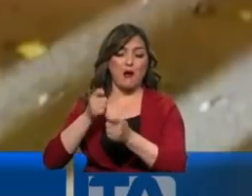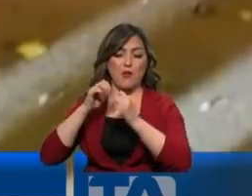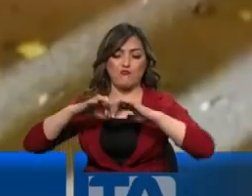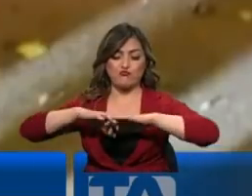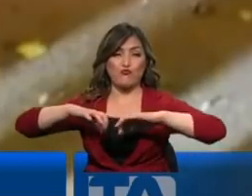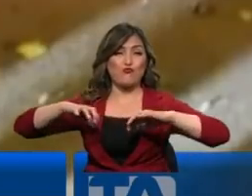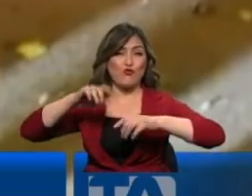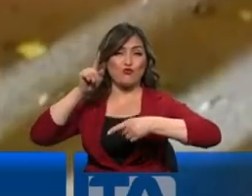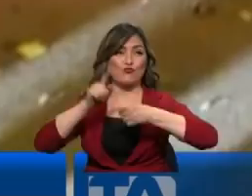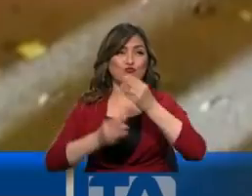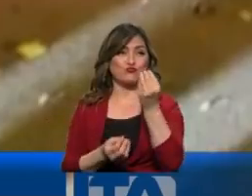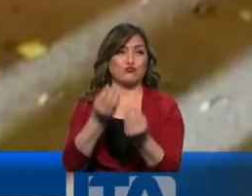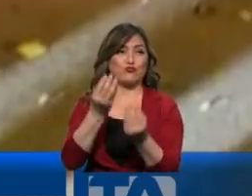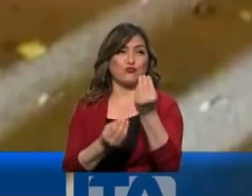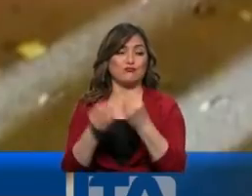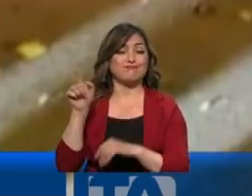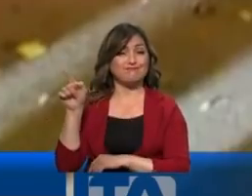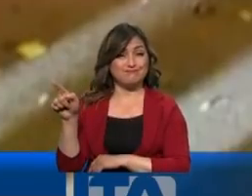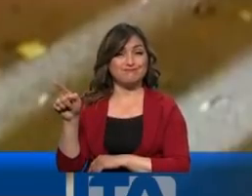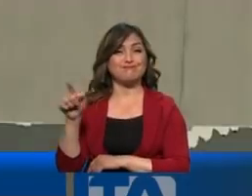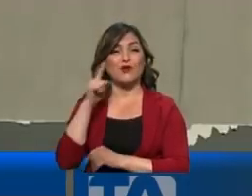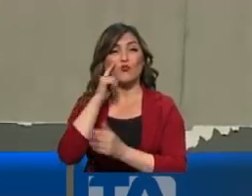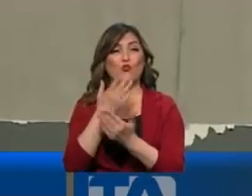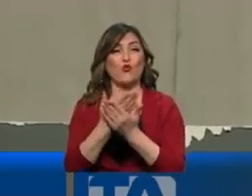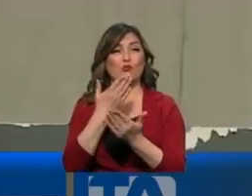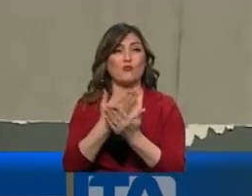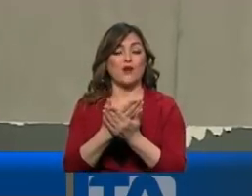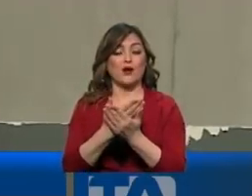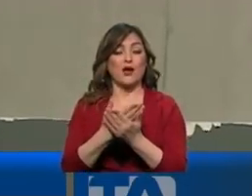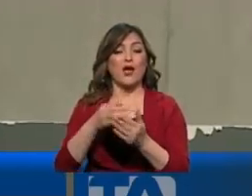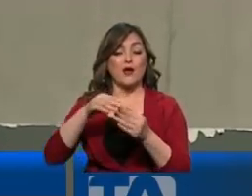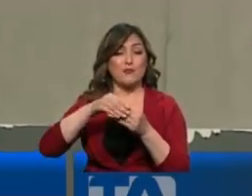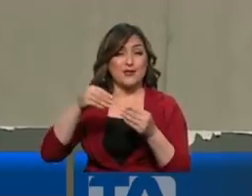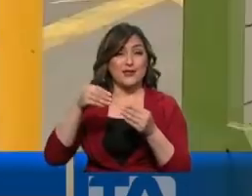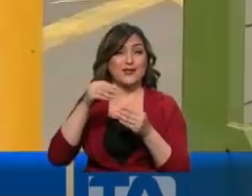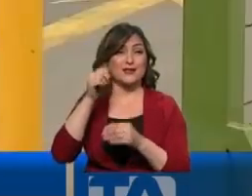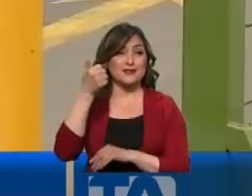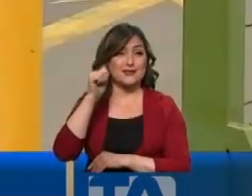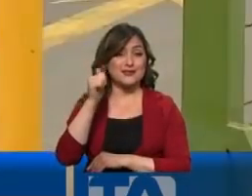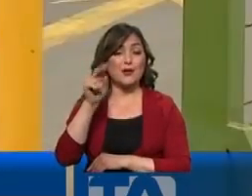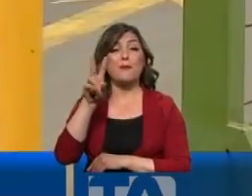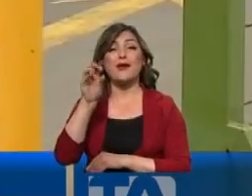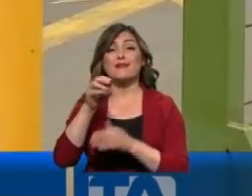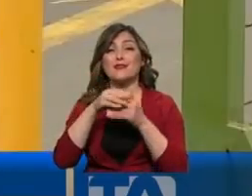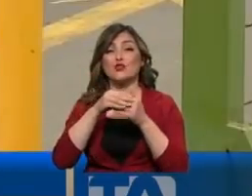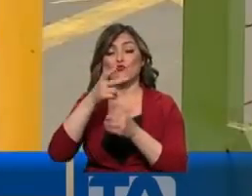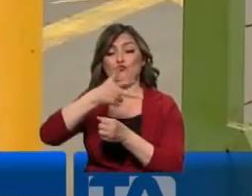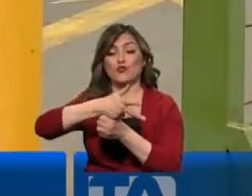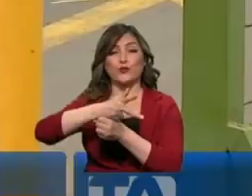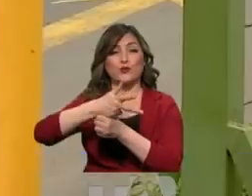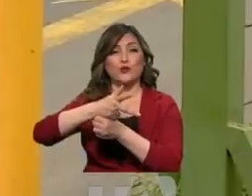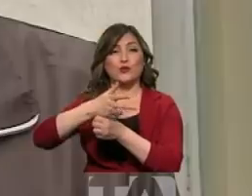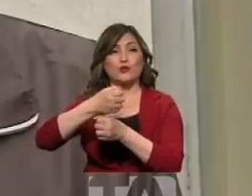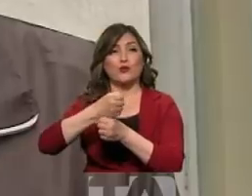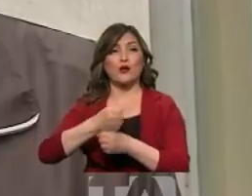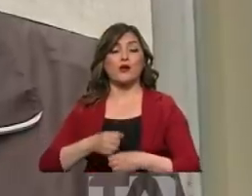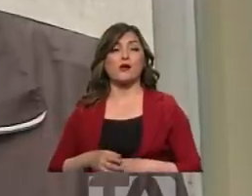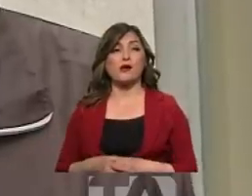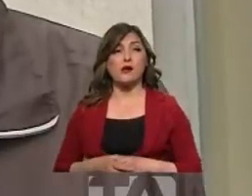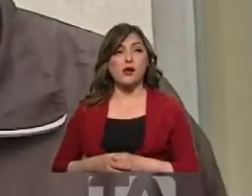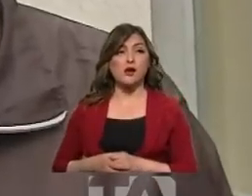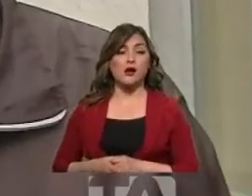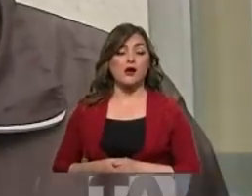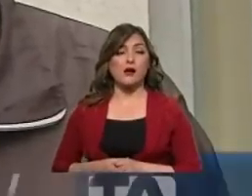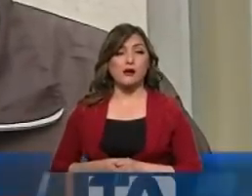aire, pero se incendió. Como pruebas han sido ingresados billetes de 10 y de $20. El robo quedó grabado en videos de seguridad. Se ve